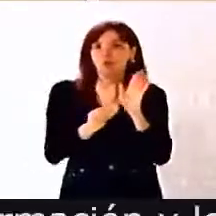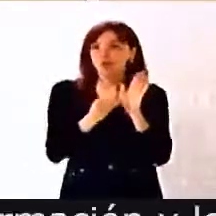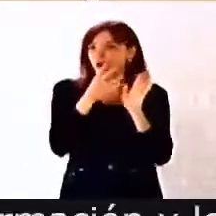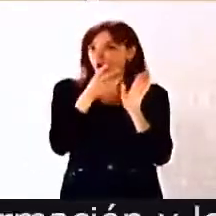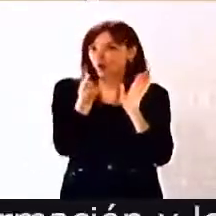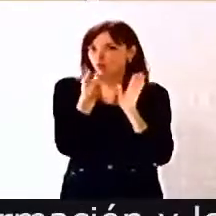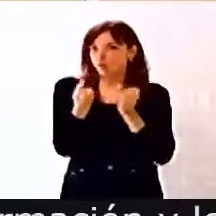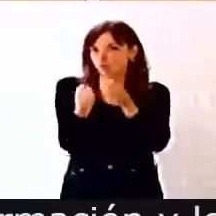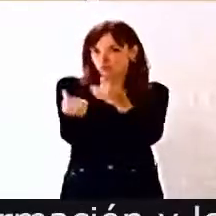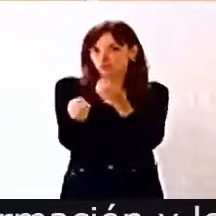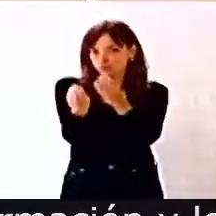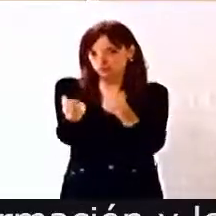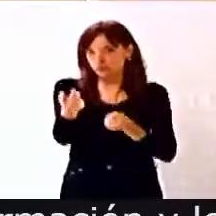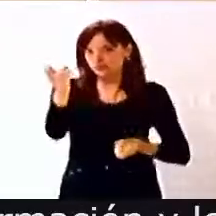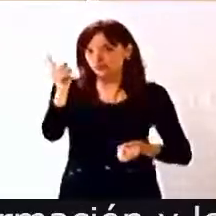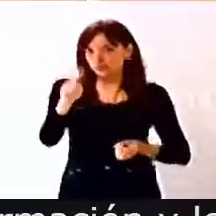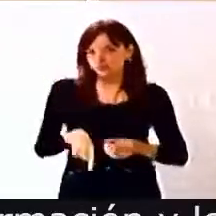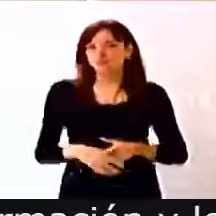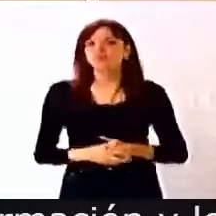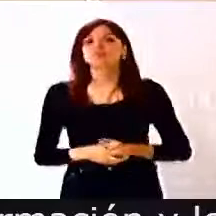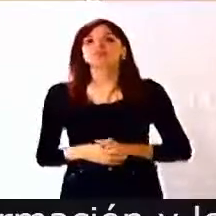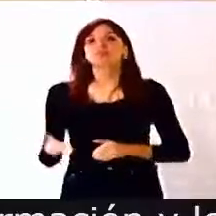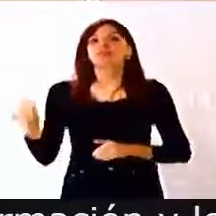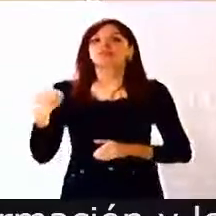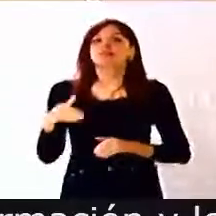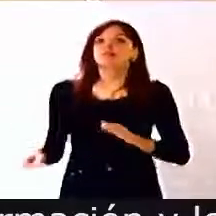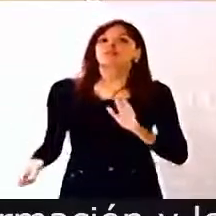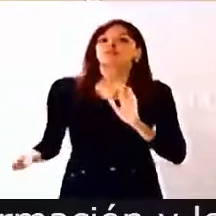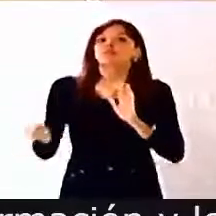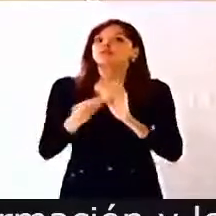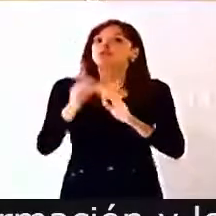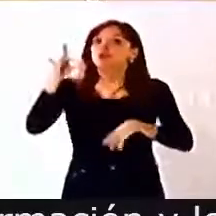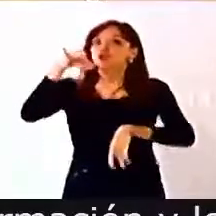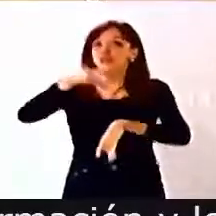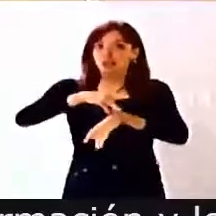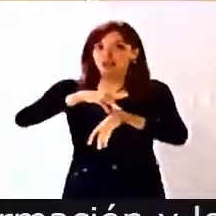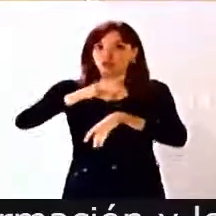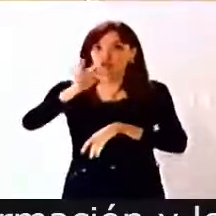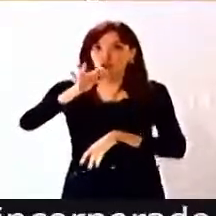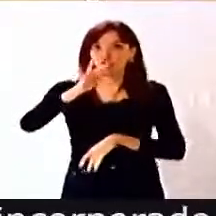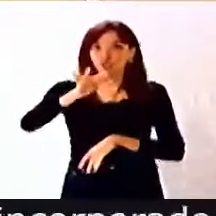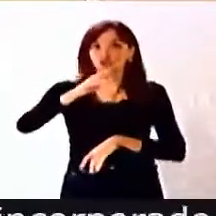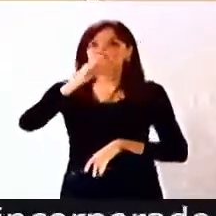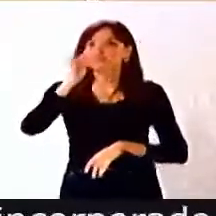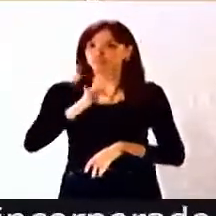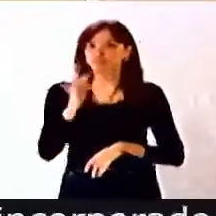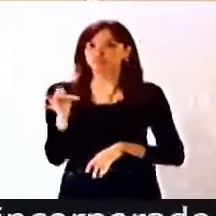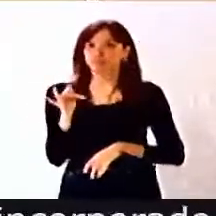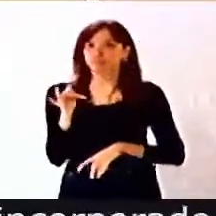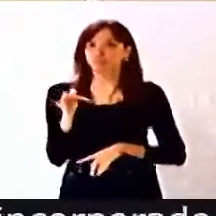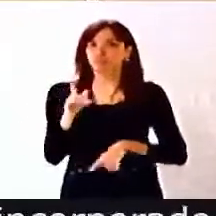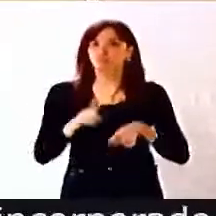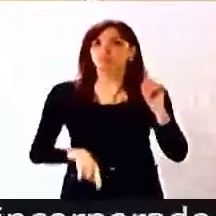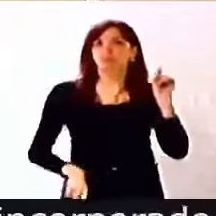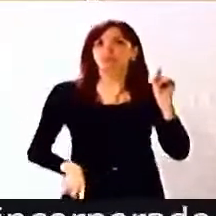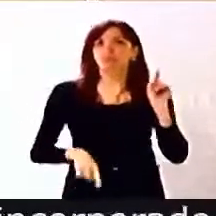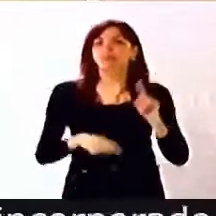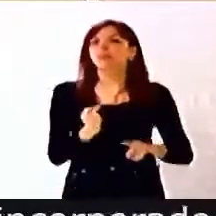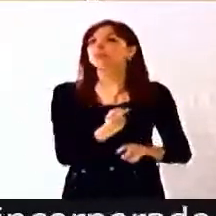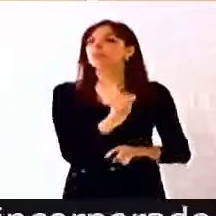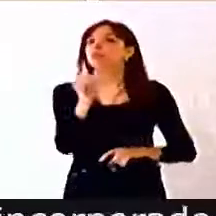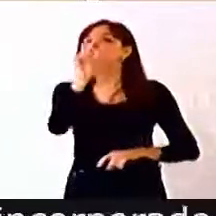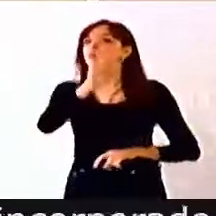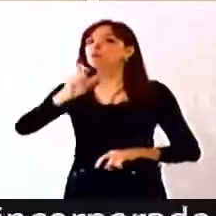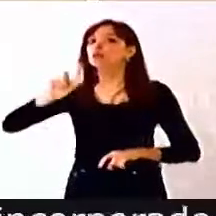hoy, ya se han incorporado como positivos y como confirmados aquellas personas que han dado positivo en los test